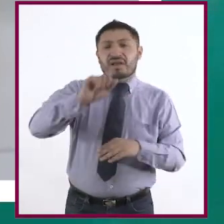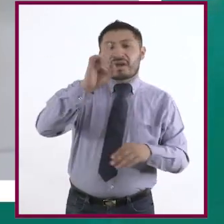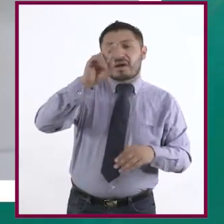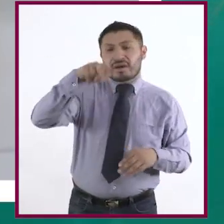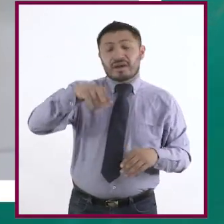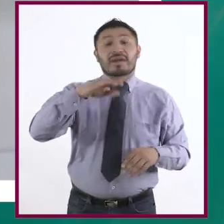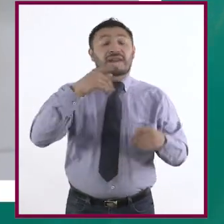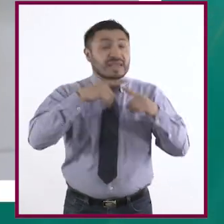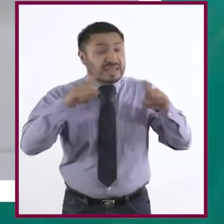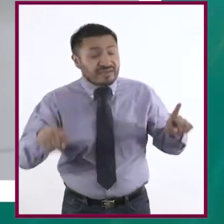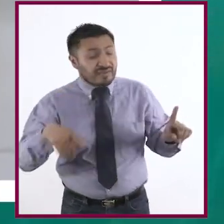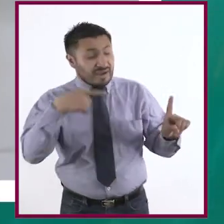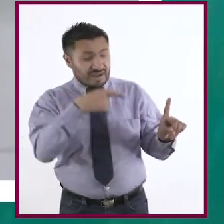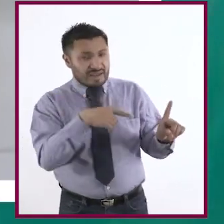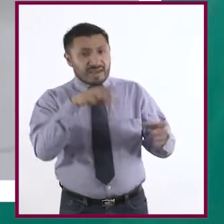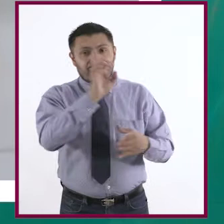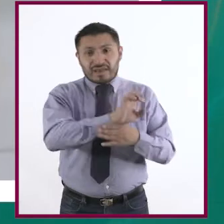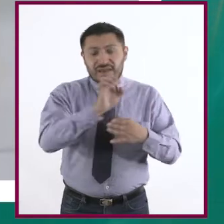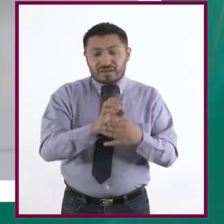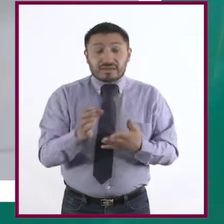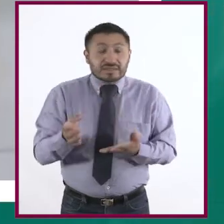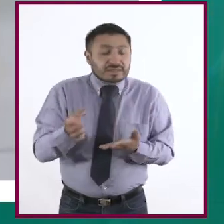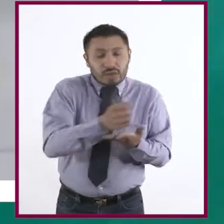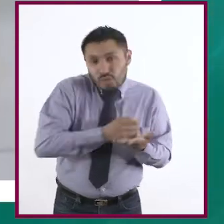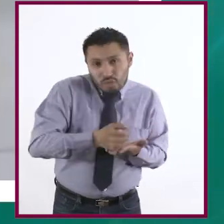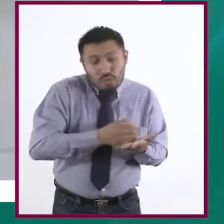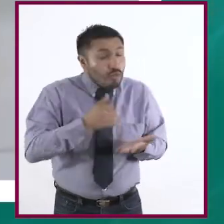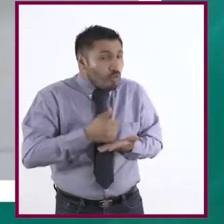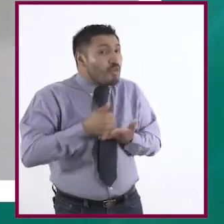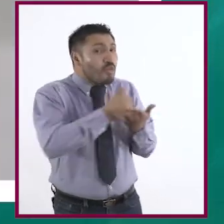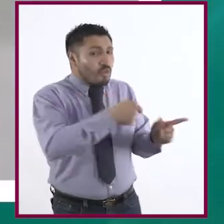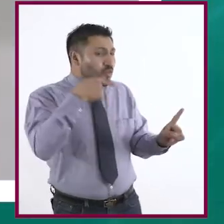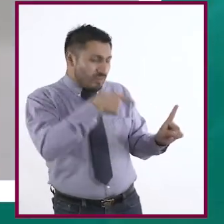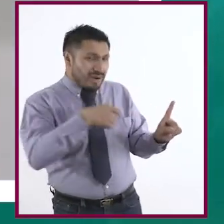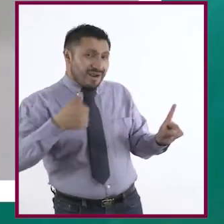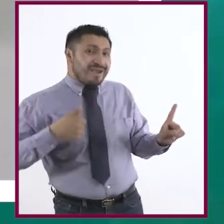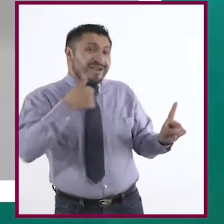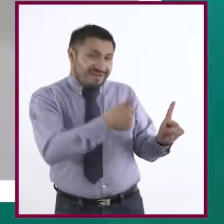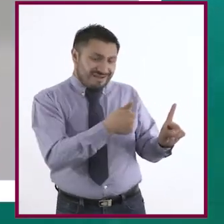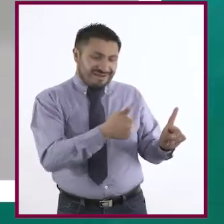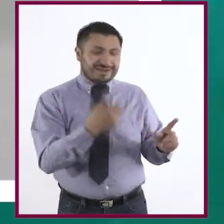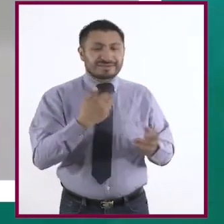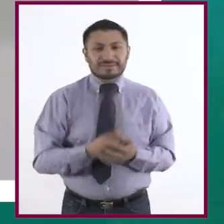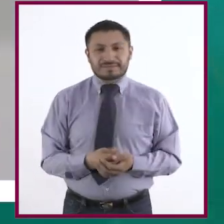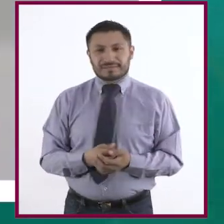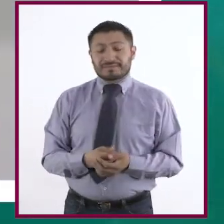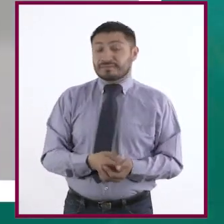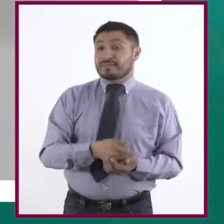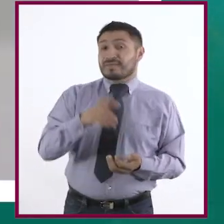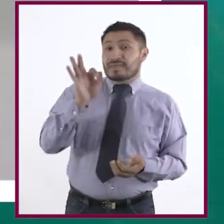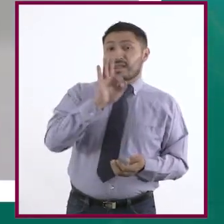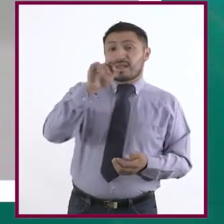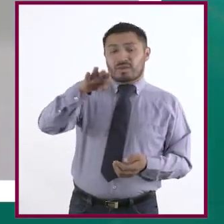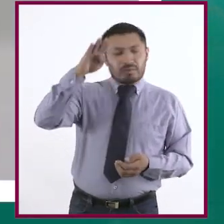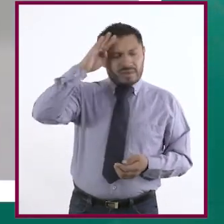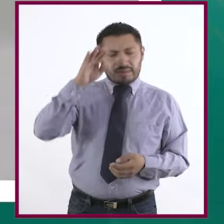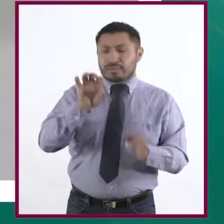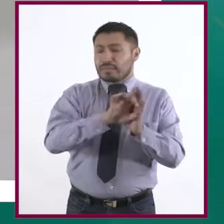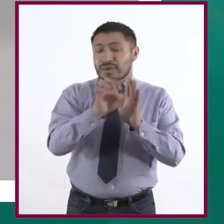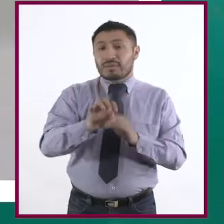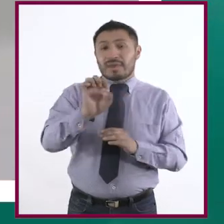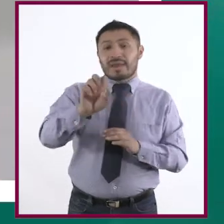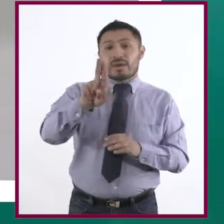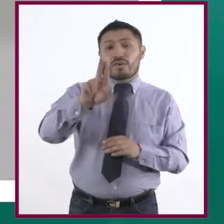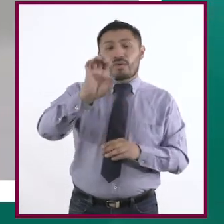van a promover la expresión de estas enfermedades. Pensar en una eugenesia que pueda ser